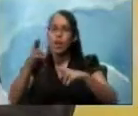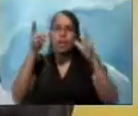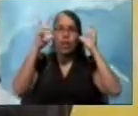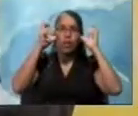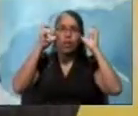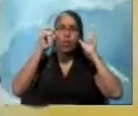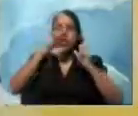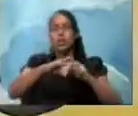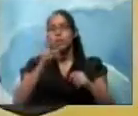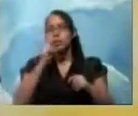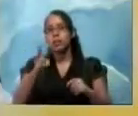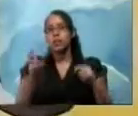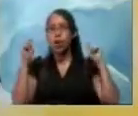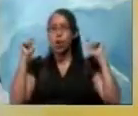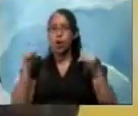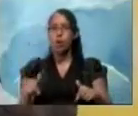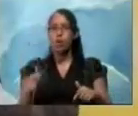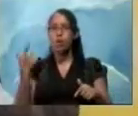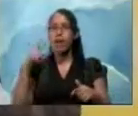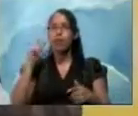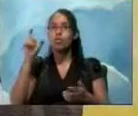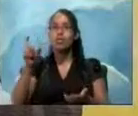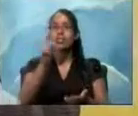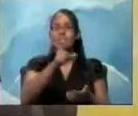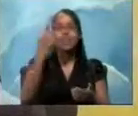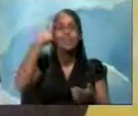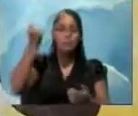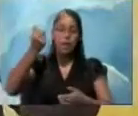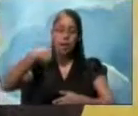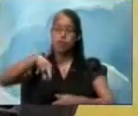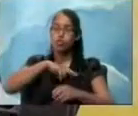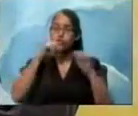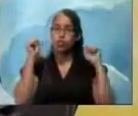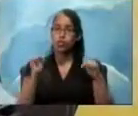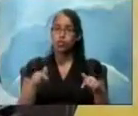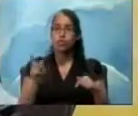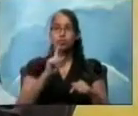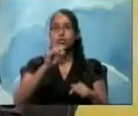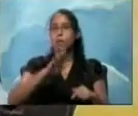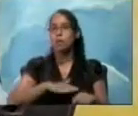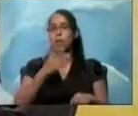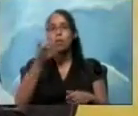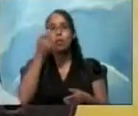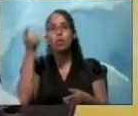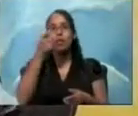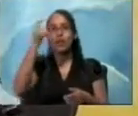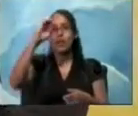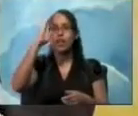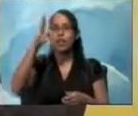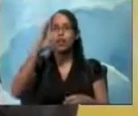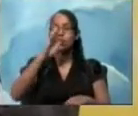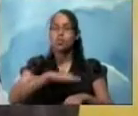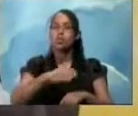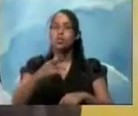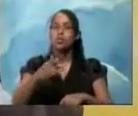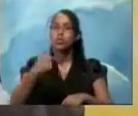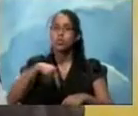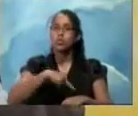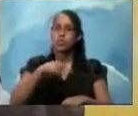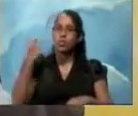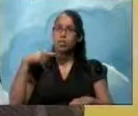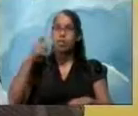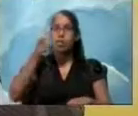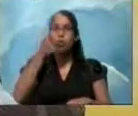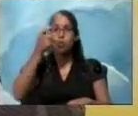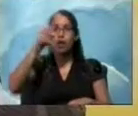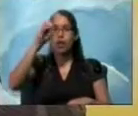que nos están viendo, hoy hay una enseñanza para nosotros. Nosotros no podemos buscar a Dios por lo que Él nos da. Nosotros tenemos que buscar a